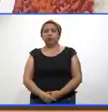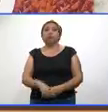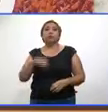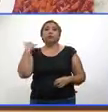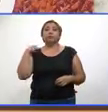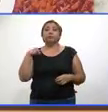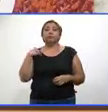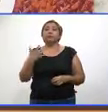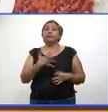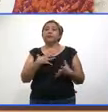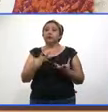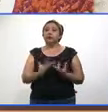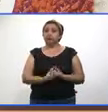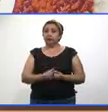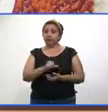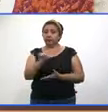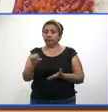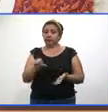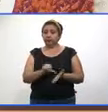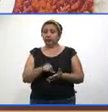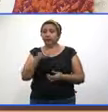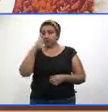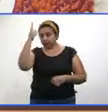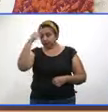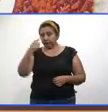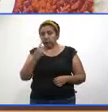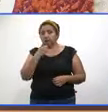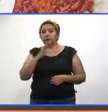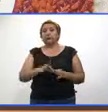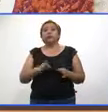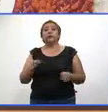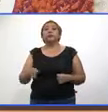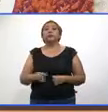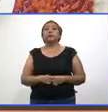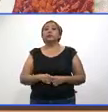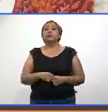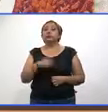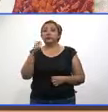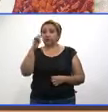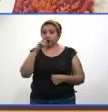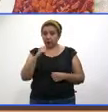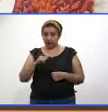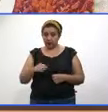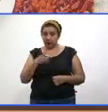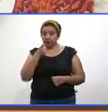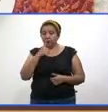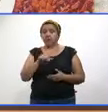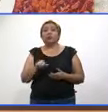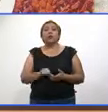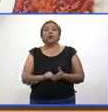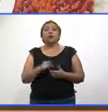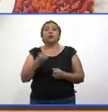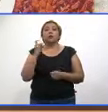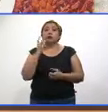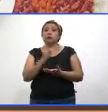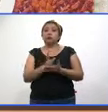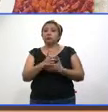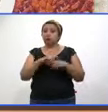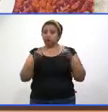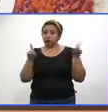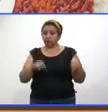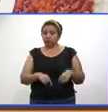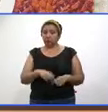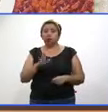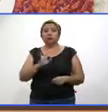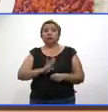En Yucatán contamos con el Centro de Simulación para la Excelencia Clínica y Quirúrgica, centro único en la península y